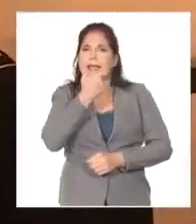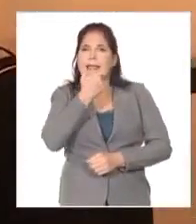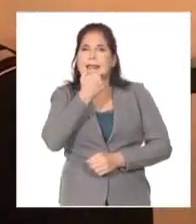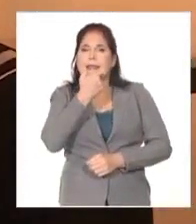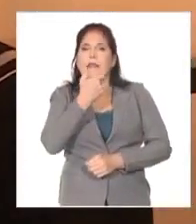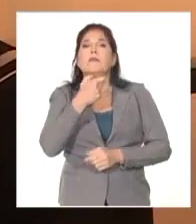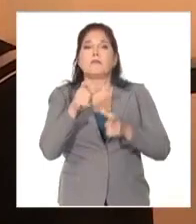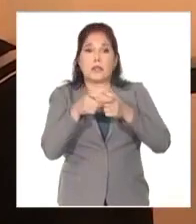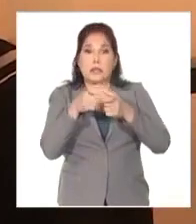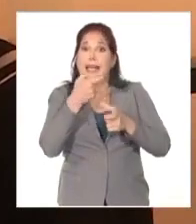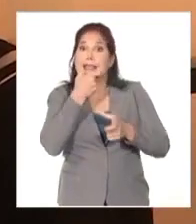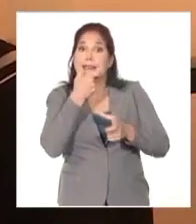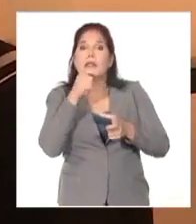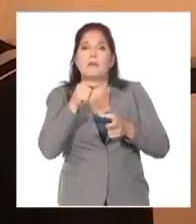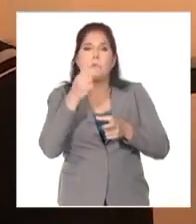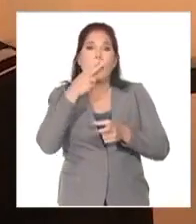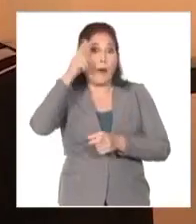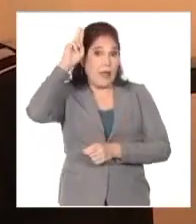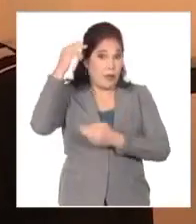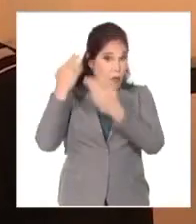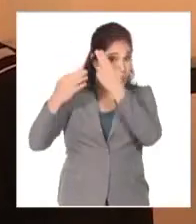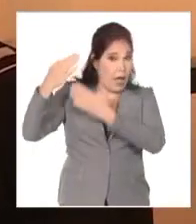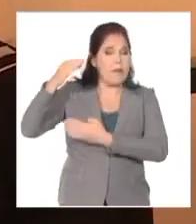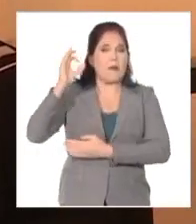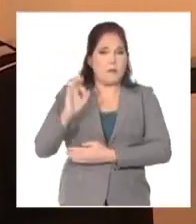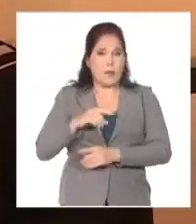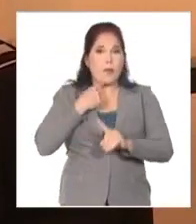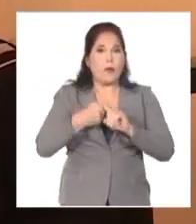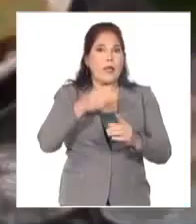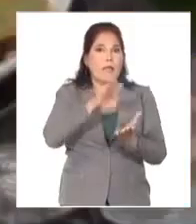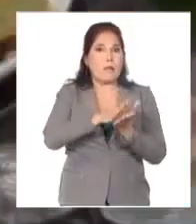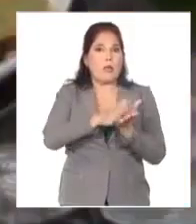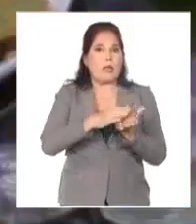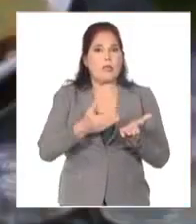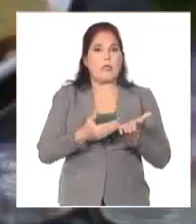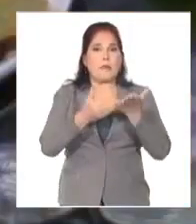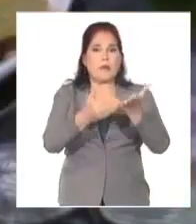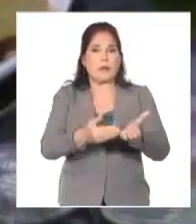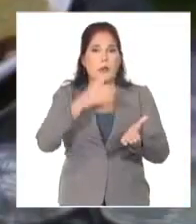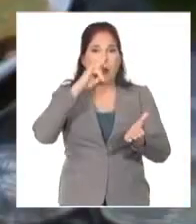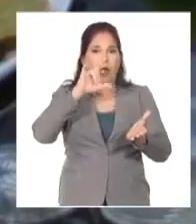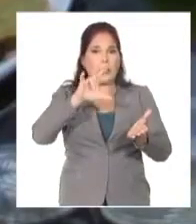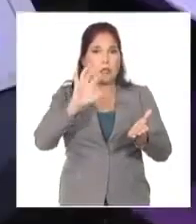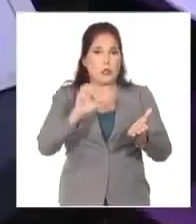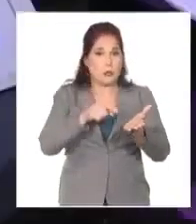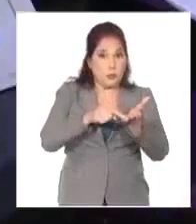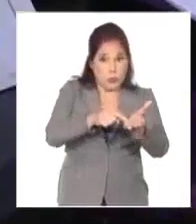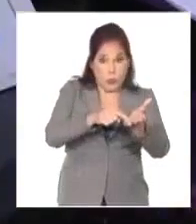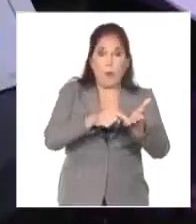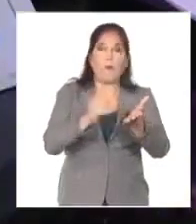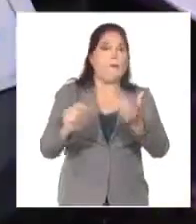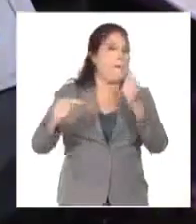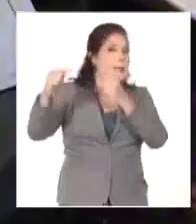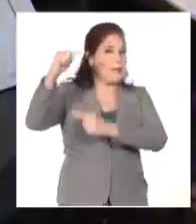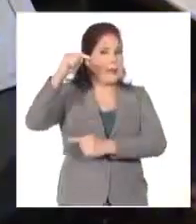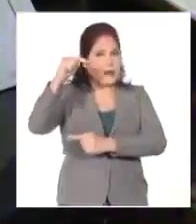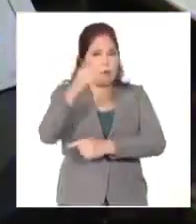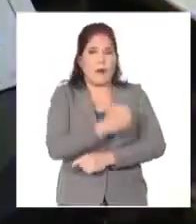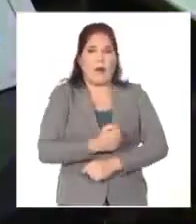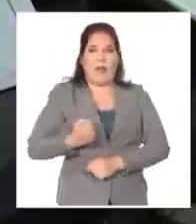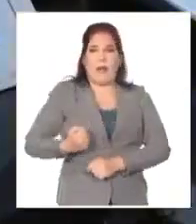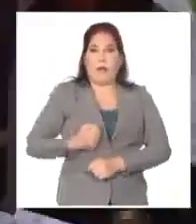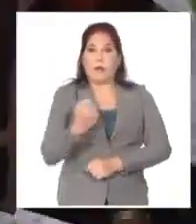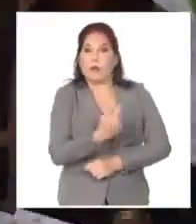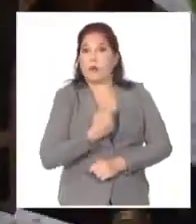de los integrantes del equipo que trabajó en el expediente presentado a la UNESCO, una de las premisas de este esfuerzo